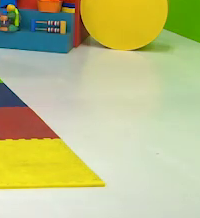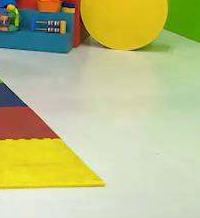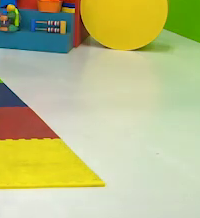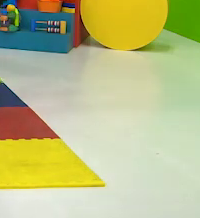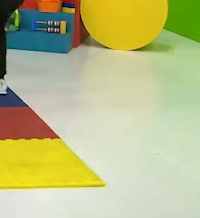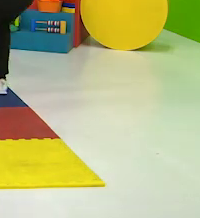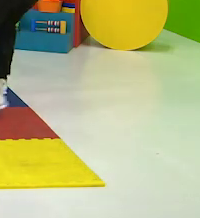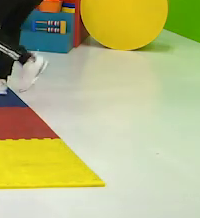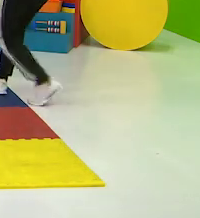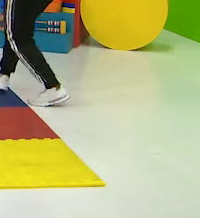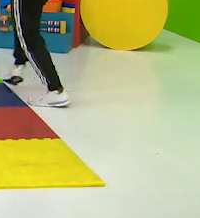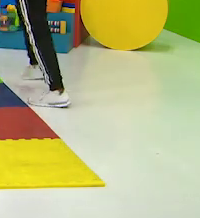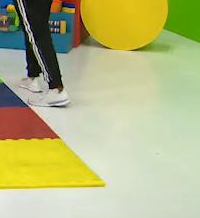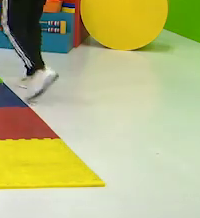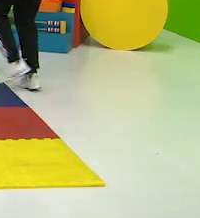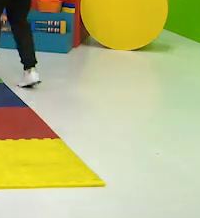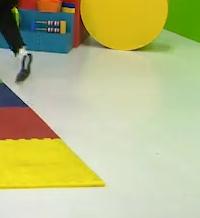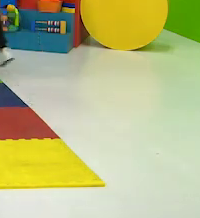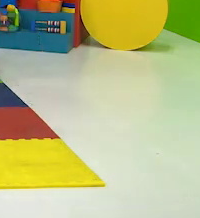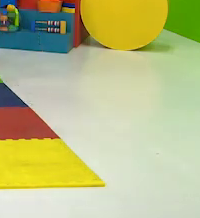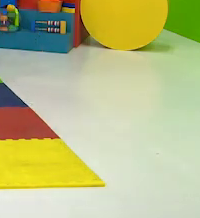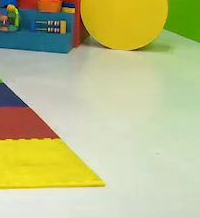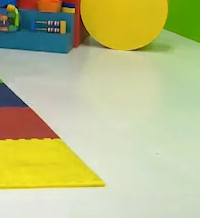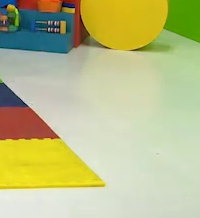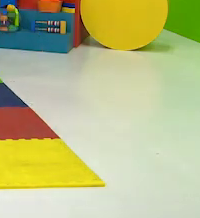lanzo! ¡Acá estoy!